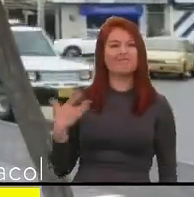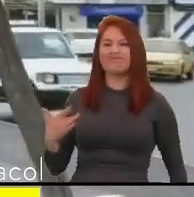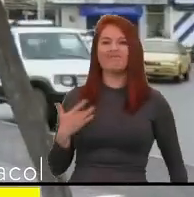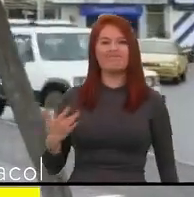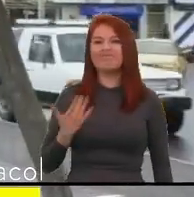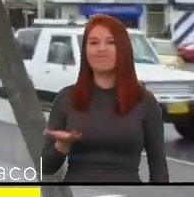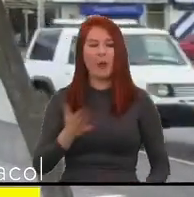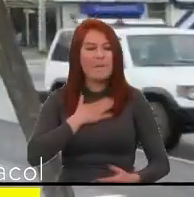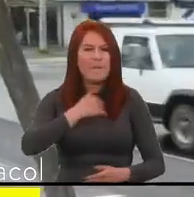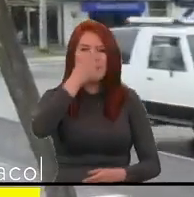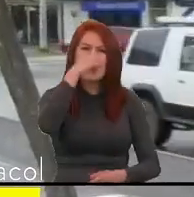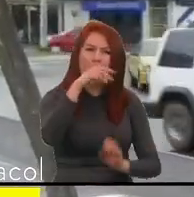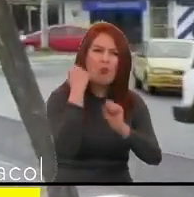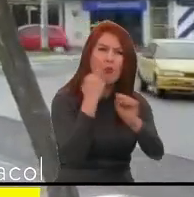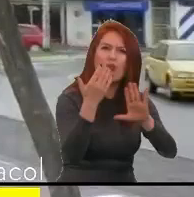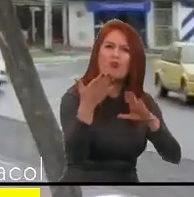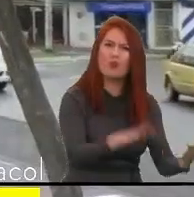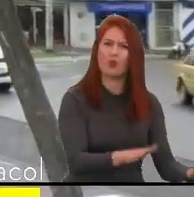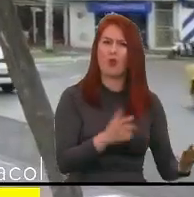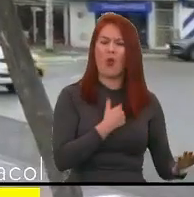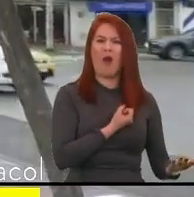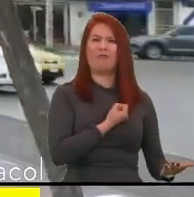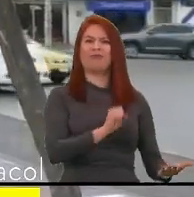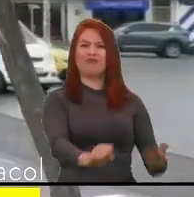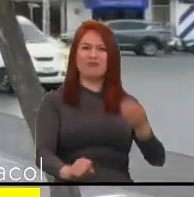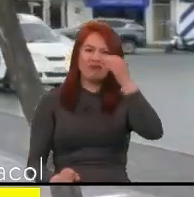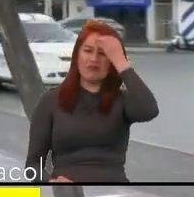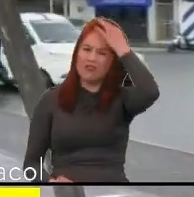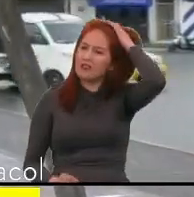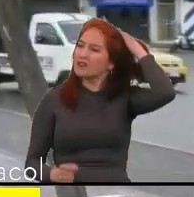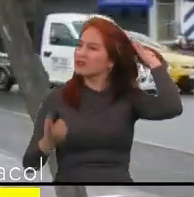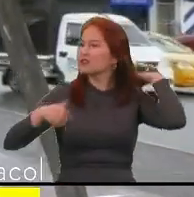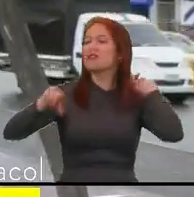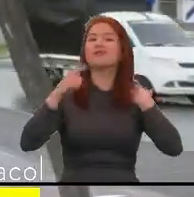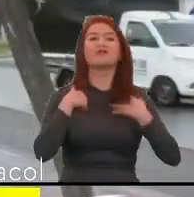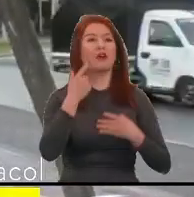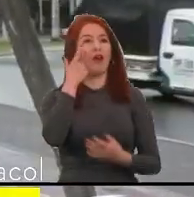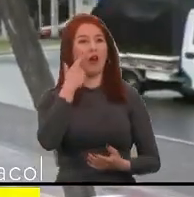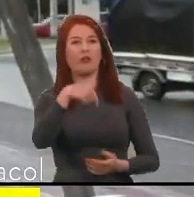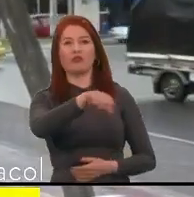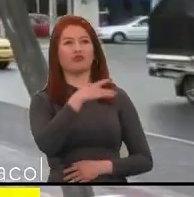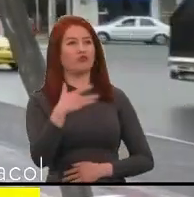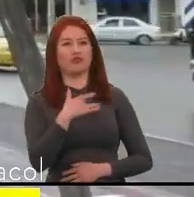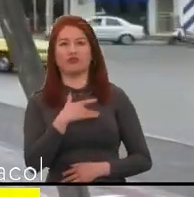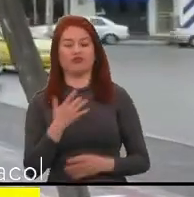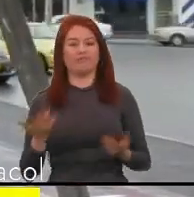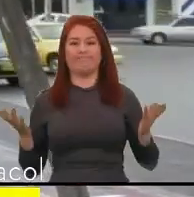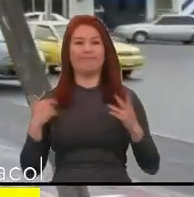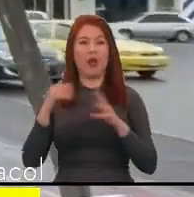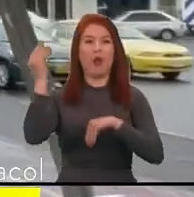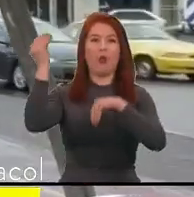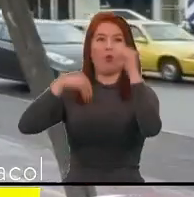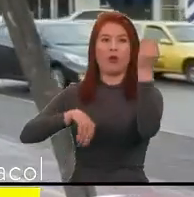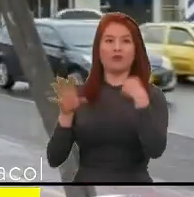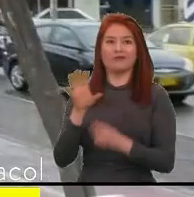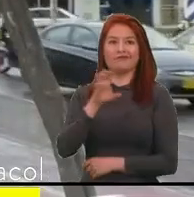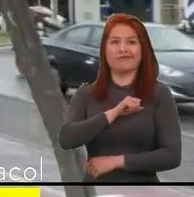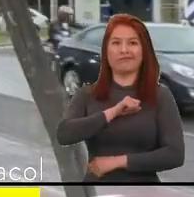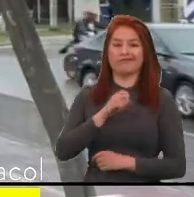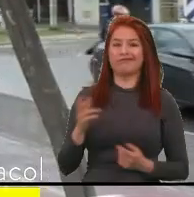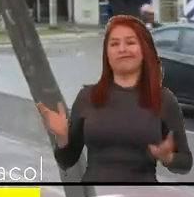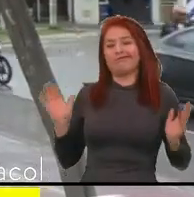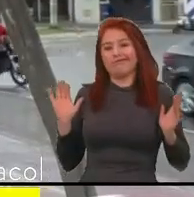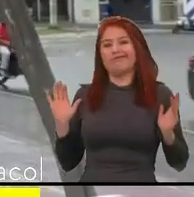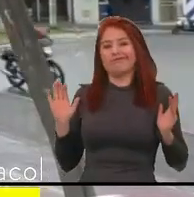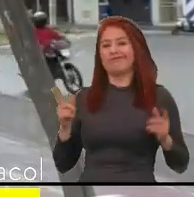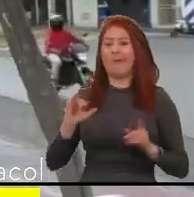nuestros chicos asesinados en la vereda Santa Catalina está satisfecho con esa condena. Lastimosamente, pues ahí está uno